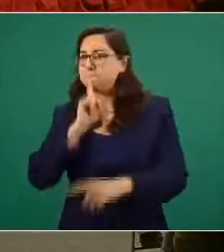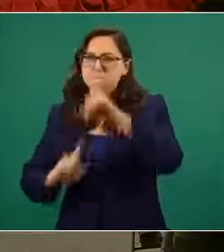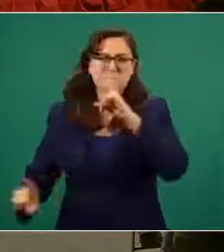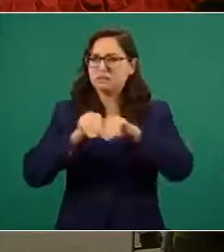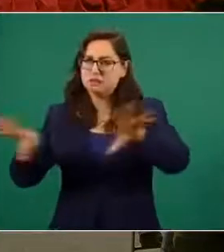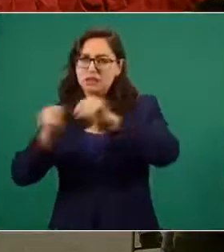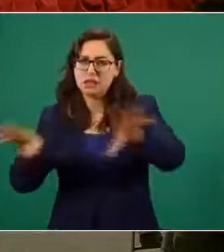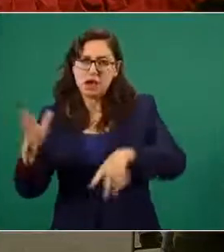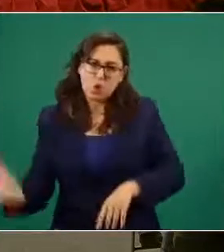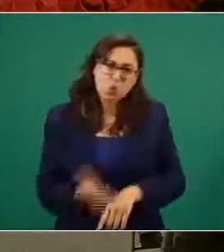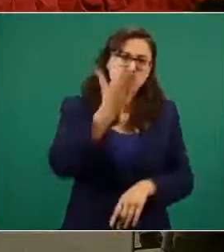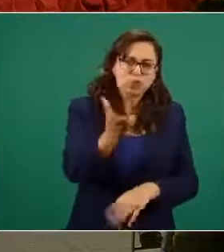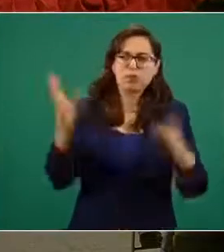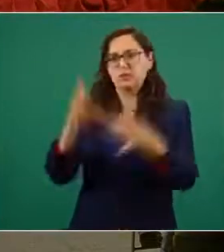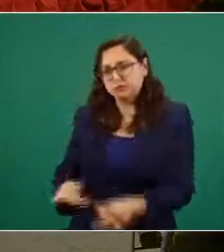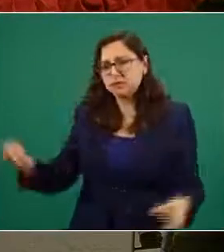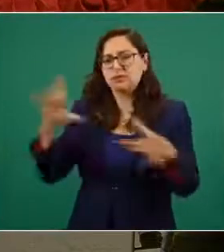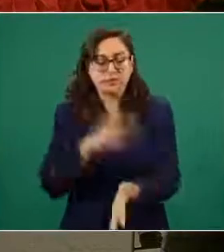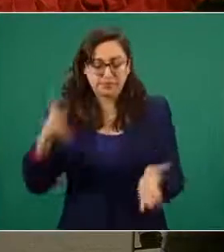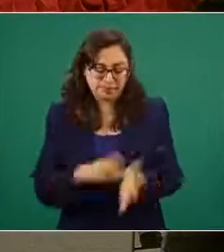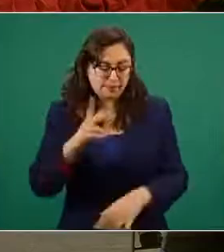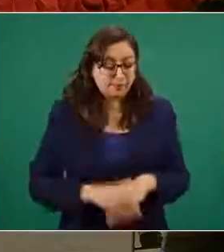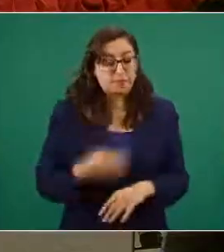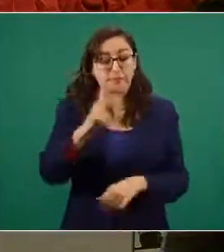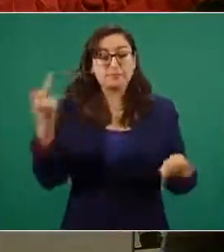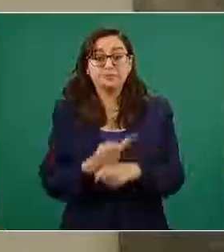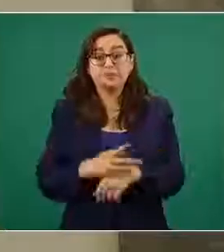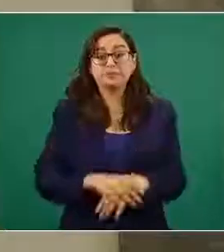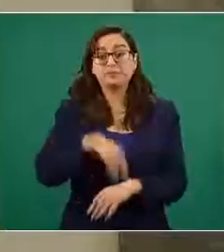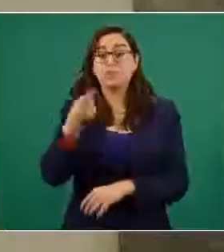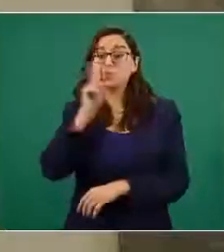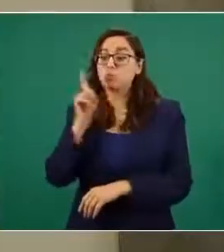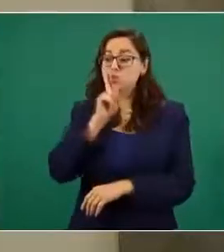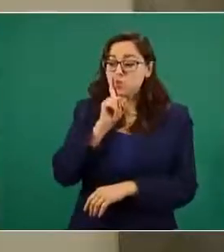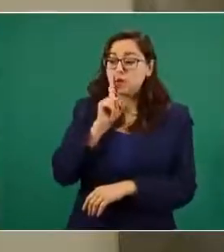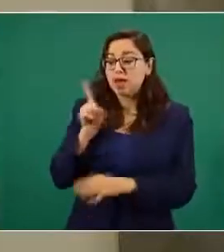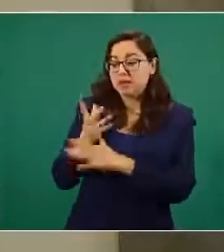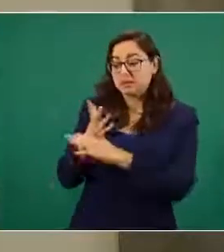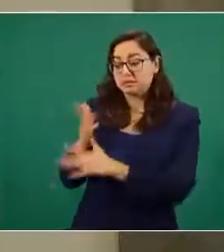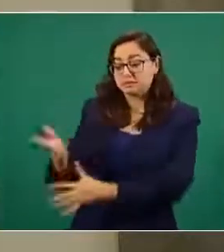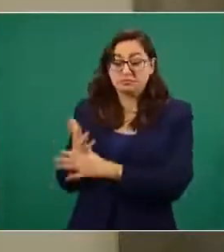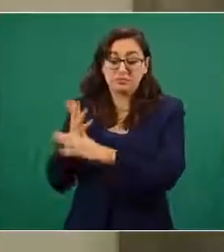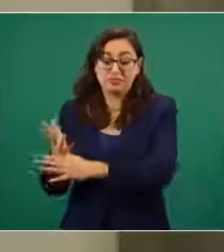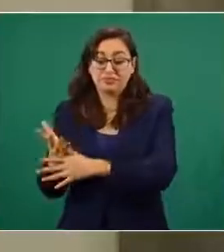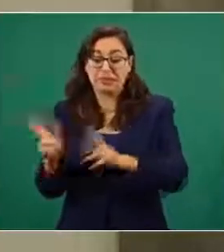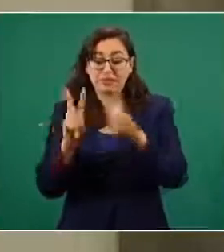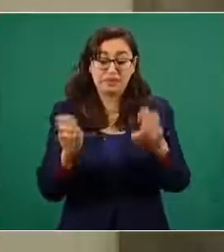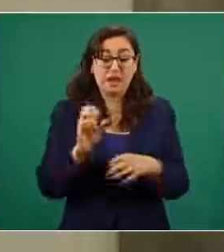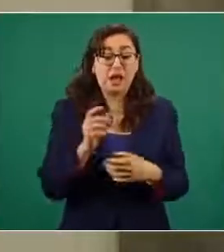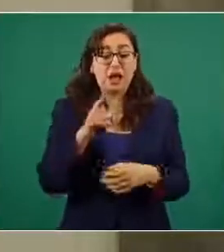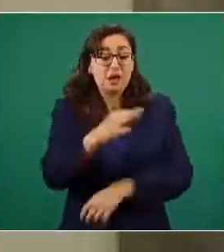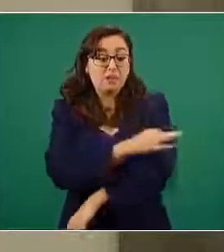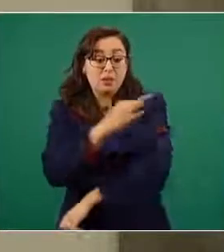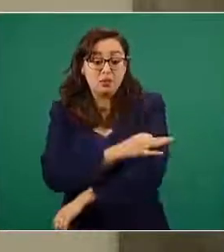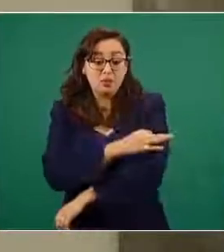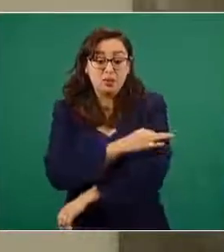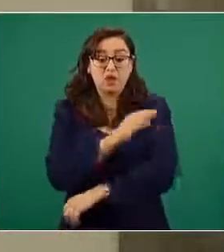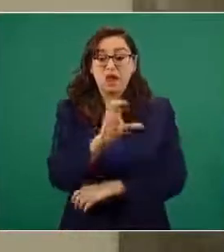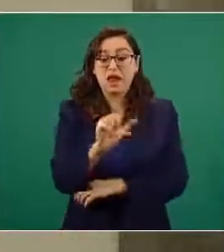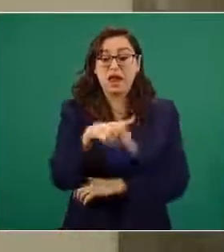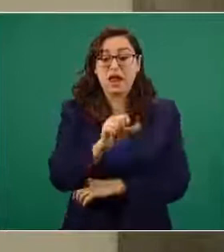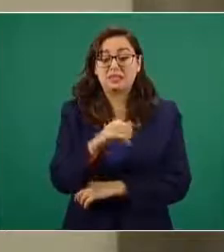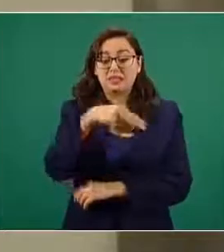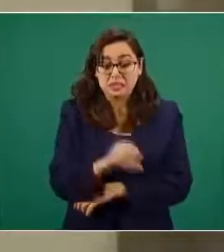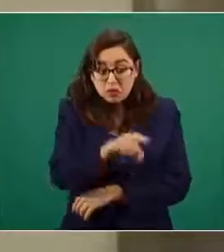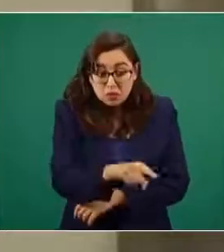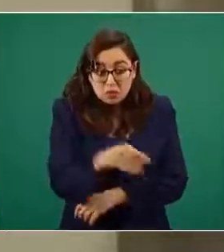tiene en la Voz de América. Se mencionaba por ahí por parte de una investigadora de Oxford que la vacuna CanSino no es adecuada para aplicarse a los adultos mayores, que según que por la cuestión de la edad, ¿qué nos tiene que decir al respecto? Yo,